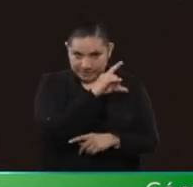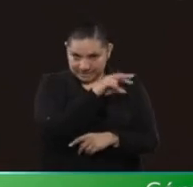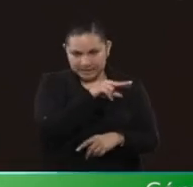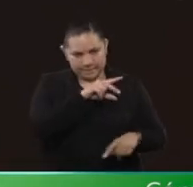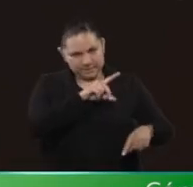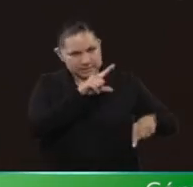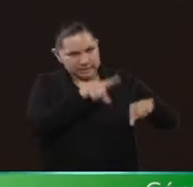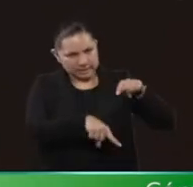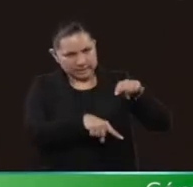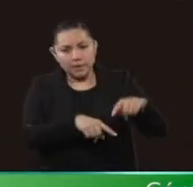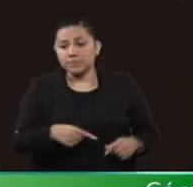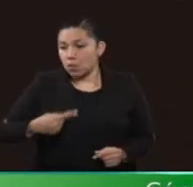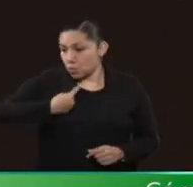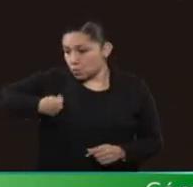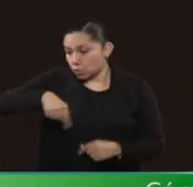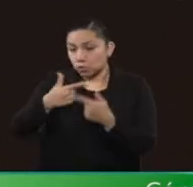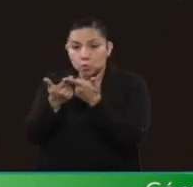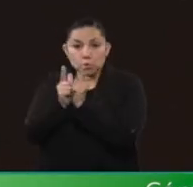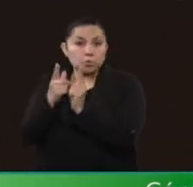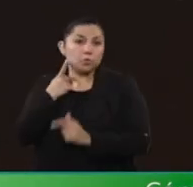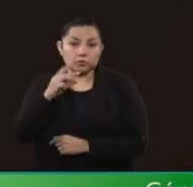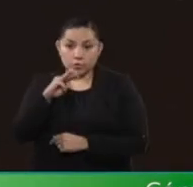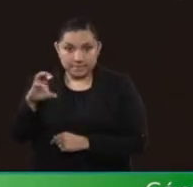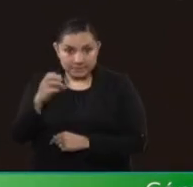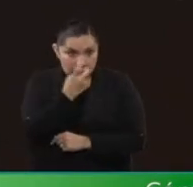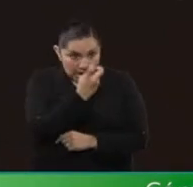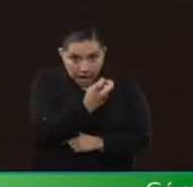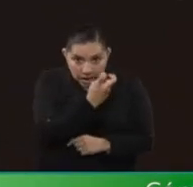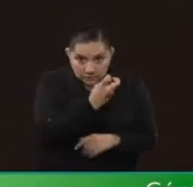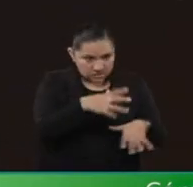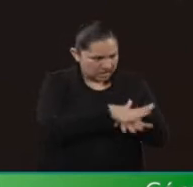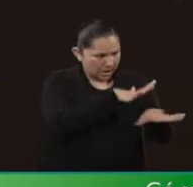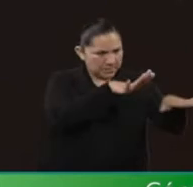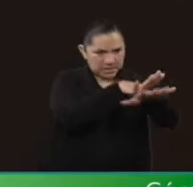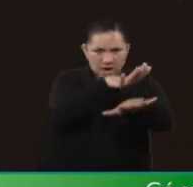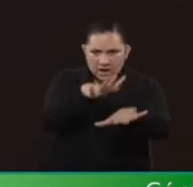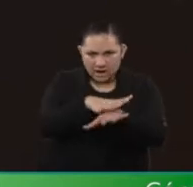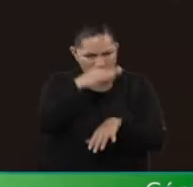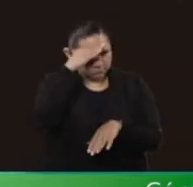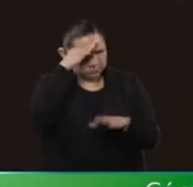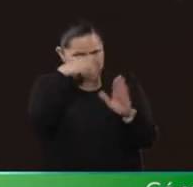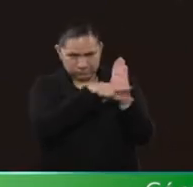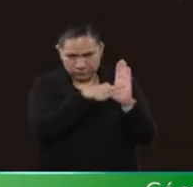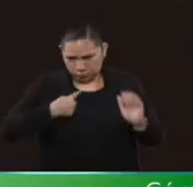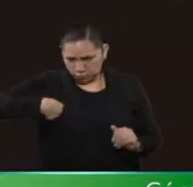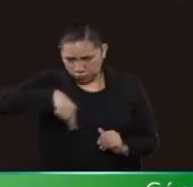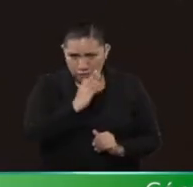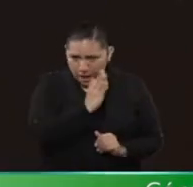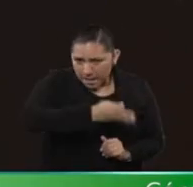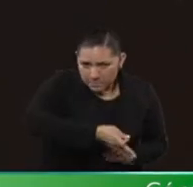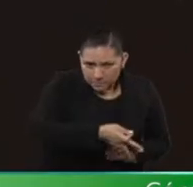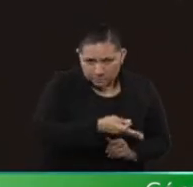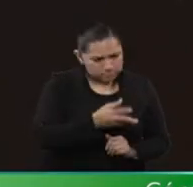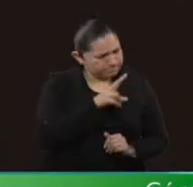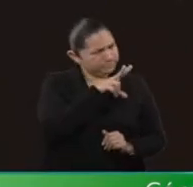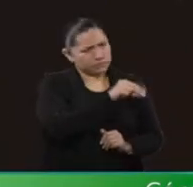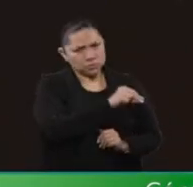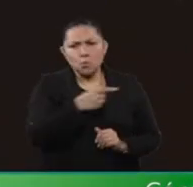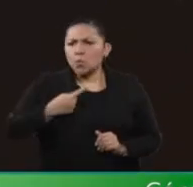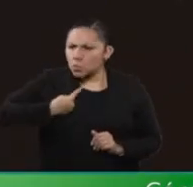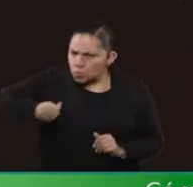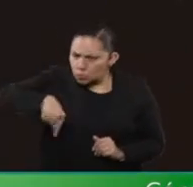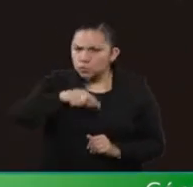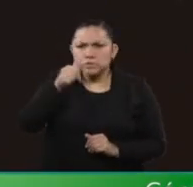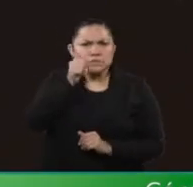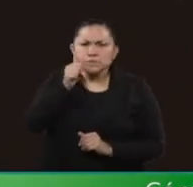Ciudadano no seremos cómplices de este atropello. Siempre nos posicionaremos en favor de la ciudadanía y esta reforma llega